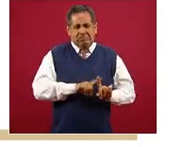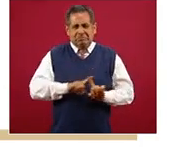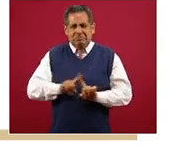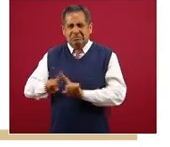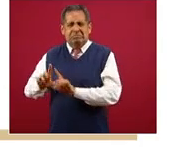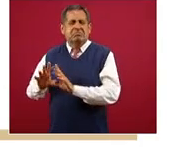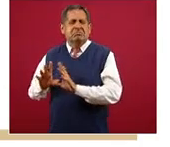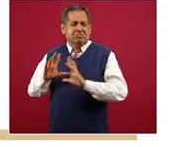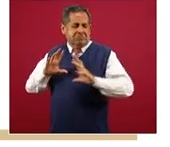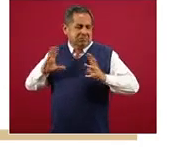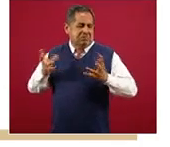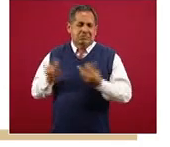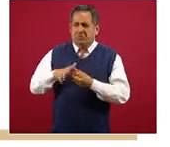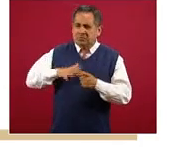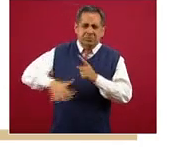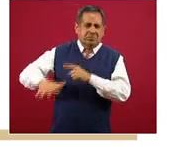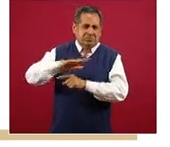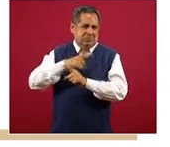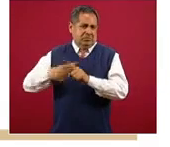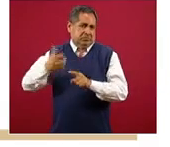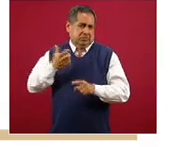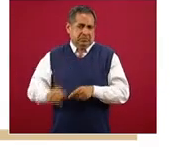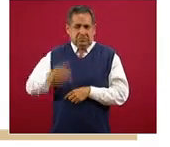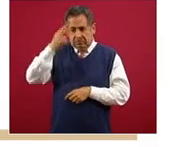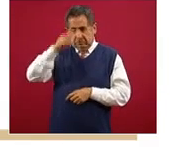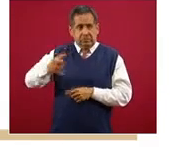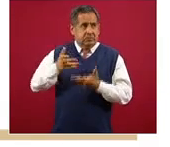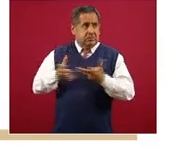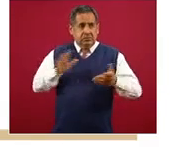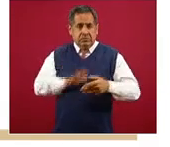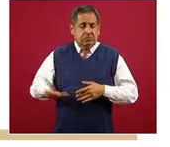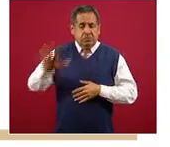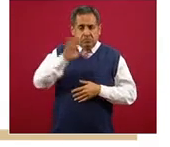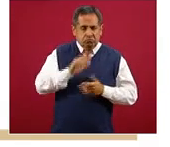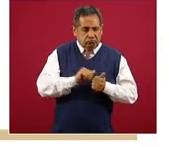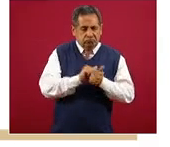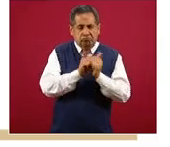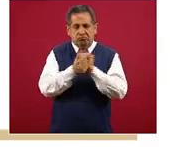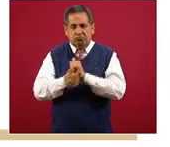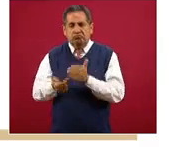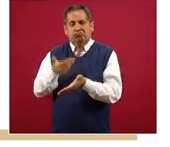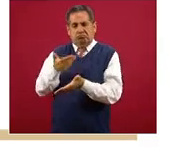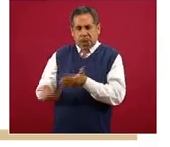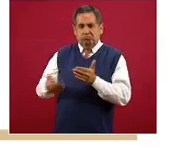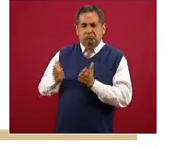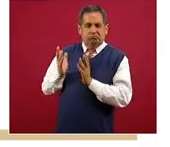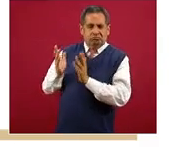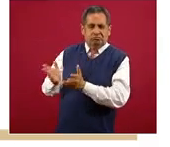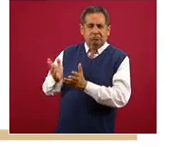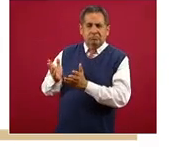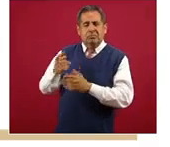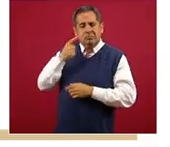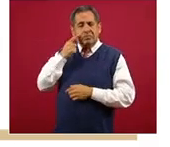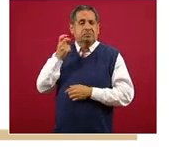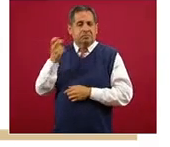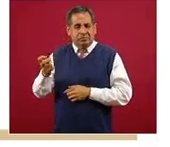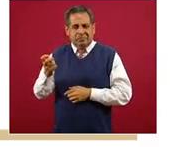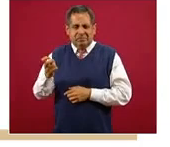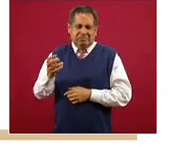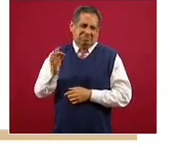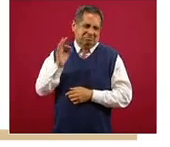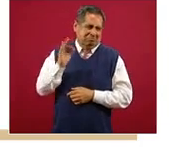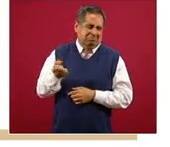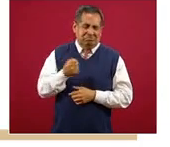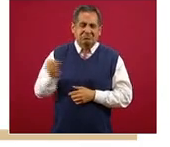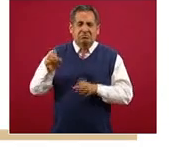condiciones agroecológicas de México, de Mesoamérica, fueron capaces de llegar a este tema, a este portento